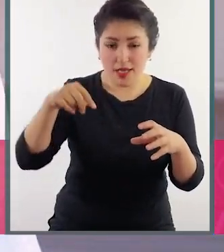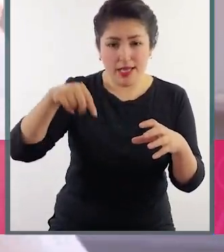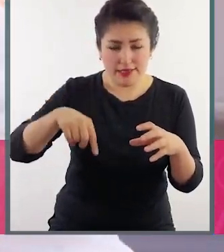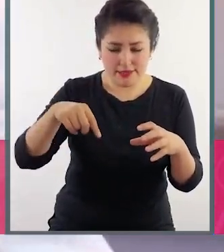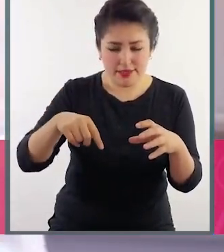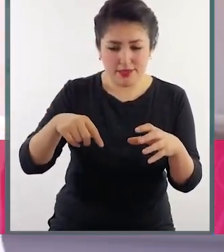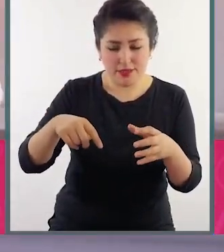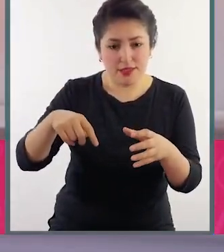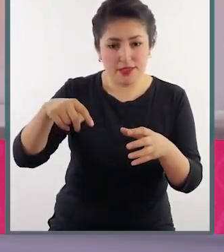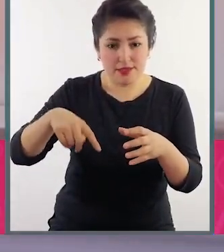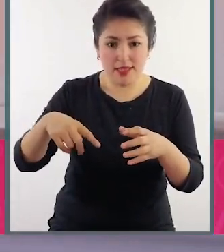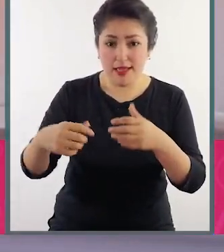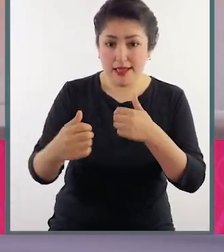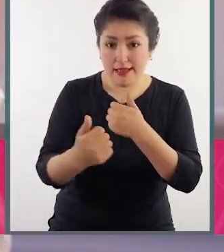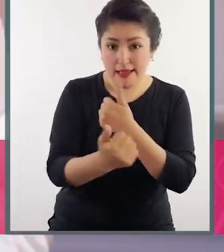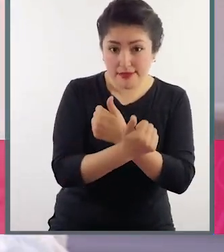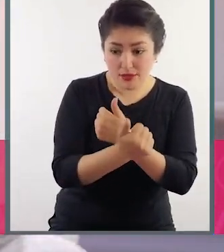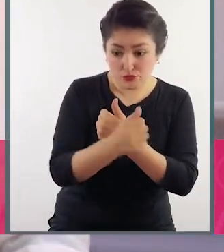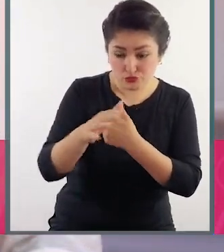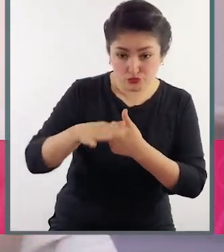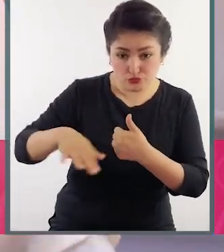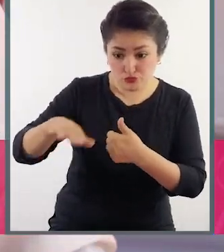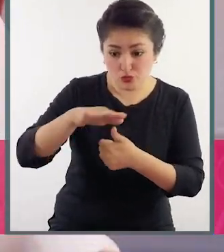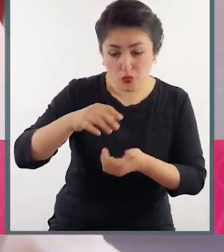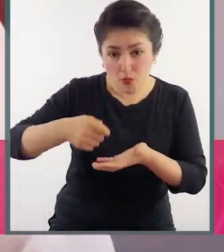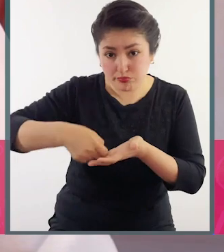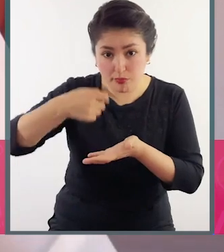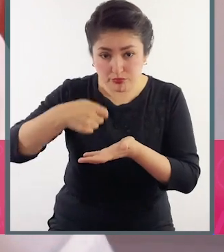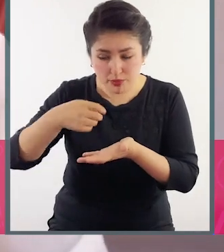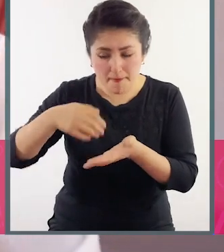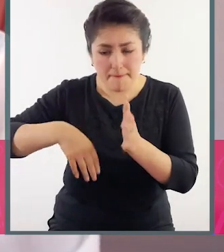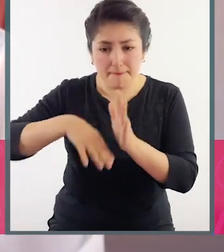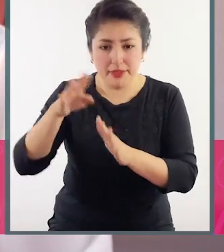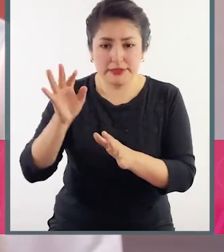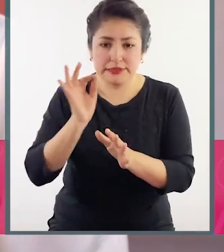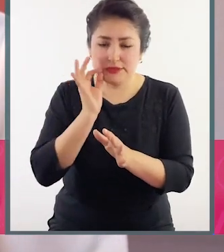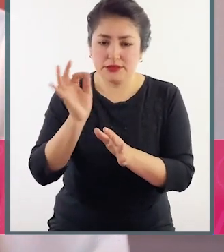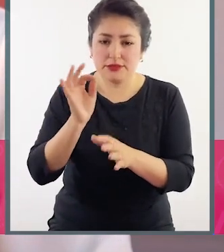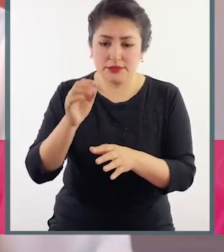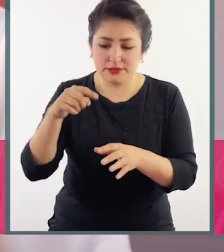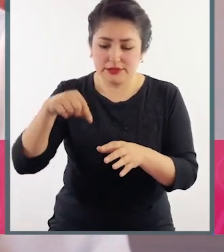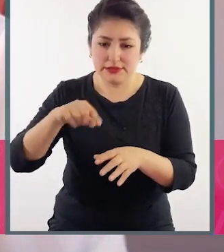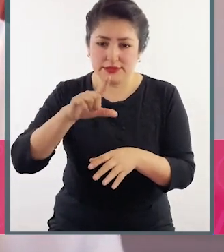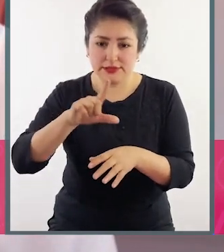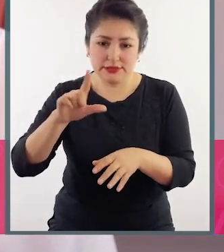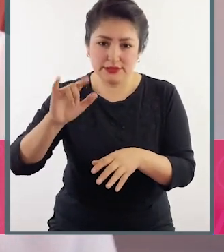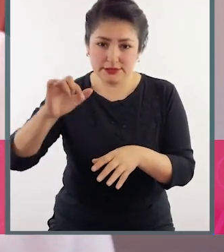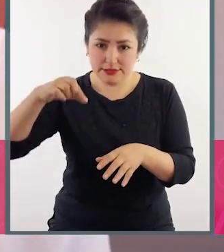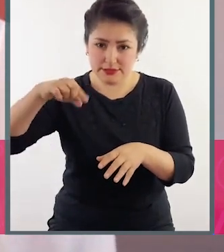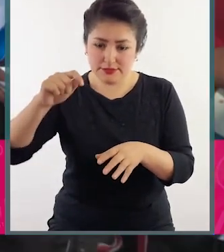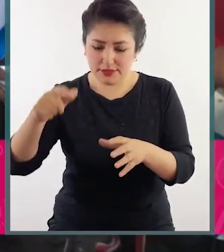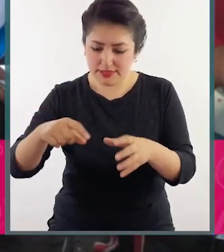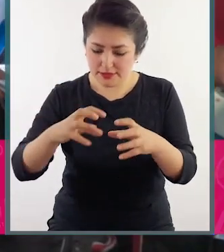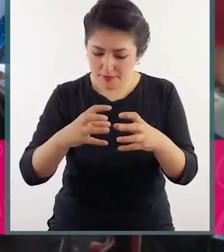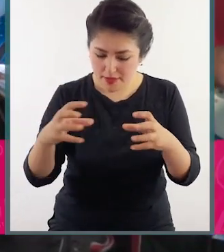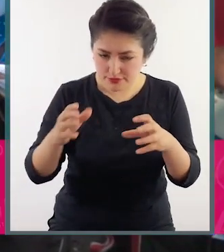de los platos típicos en Huamanga, por supuesto, es la Lipta y se hace con este maicito, amigos. ¿Ah?